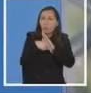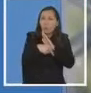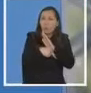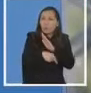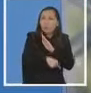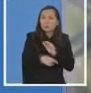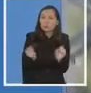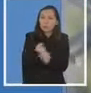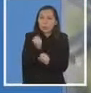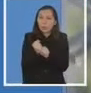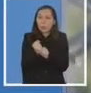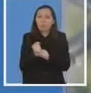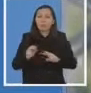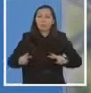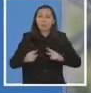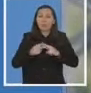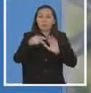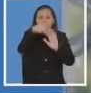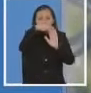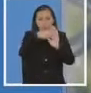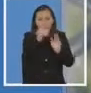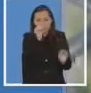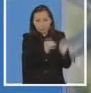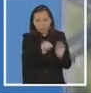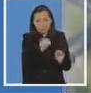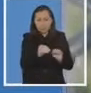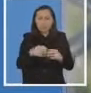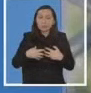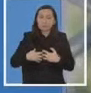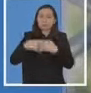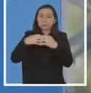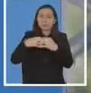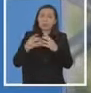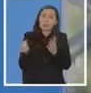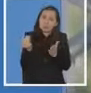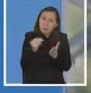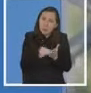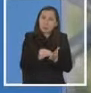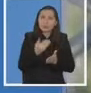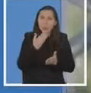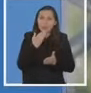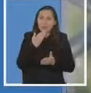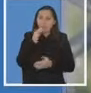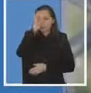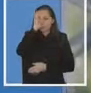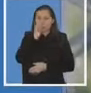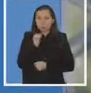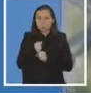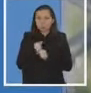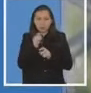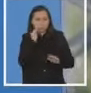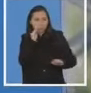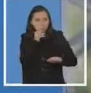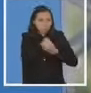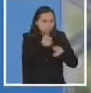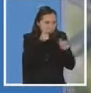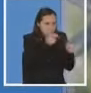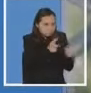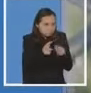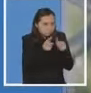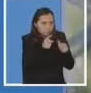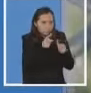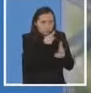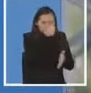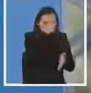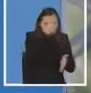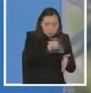su labor de construcción de normativa y fortalecer aún más su función de fiscalizar y